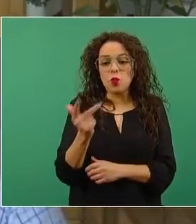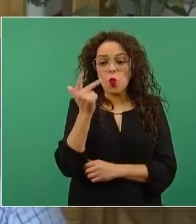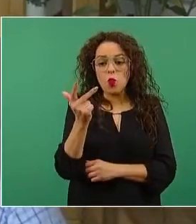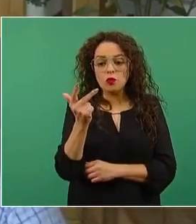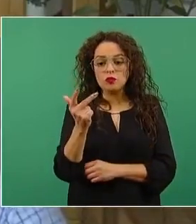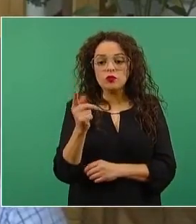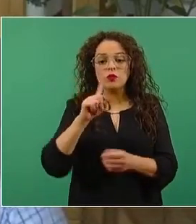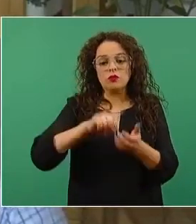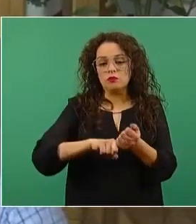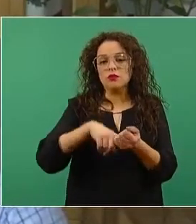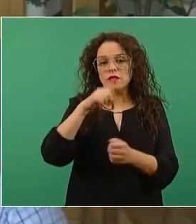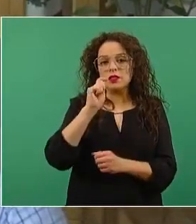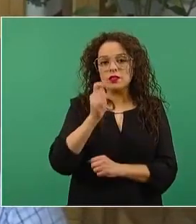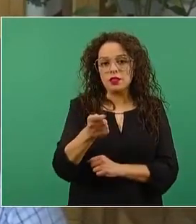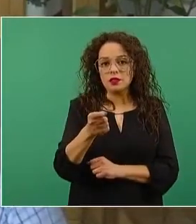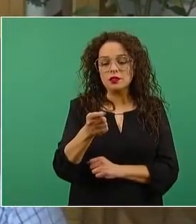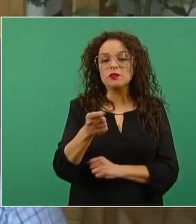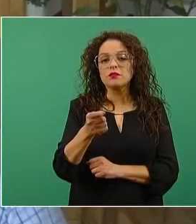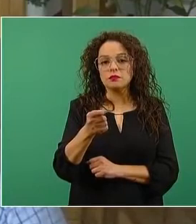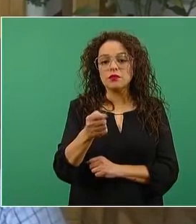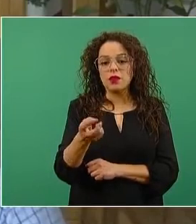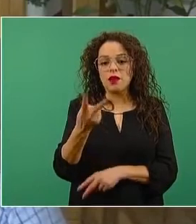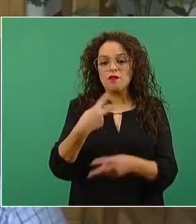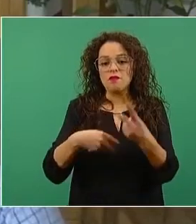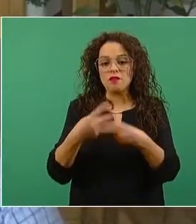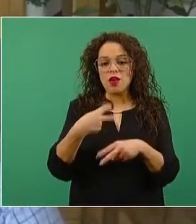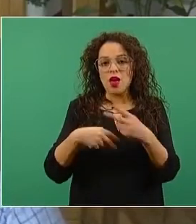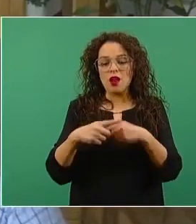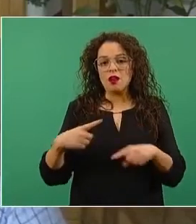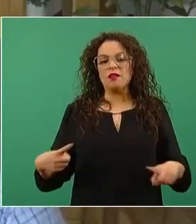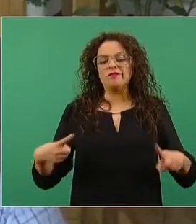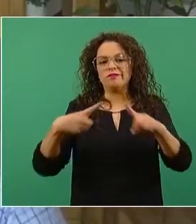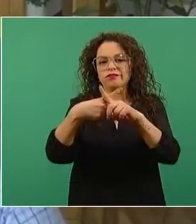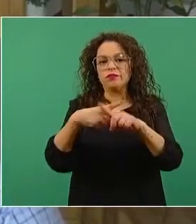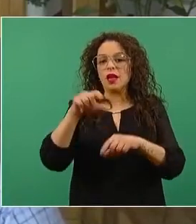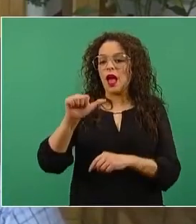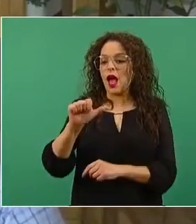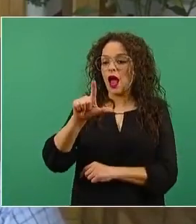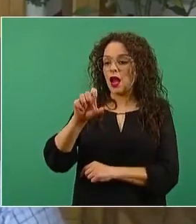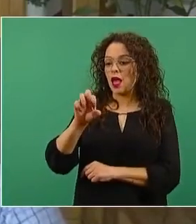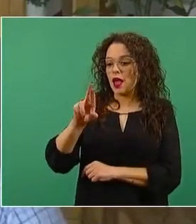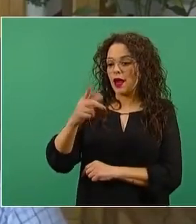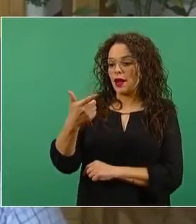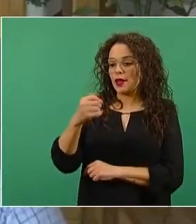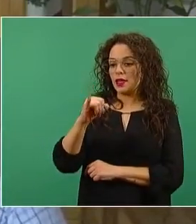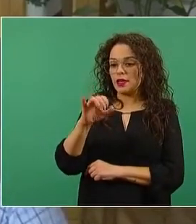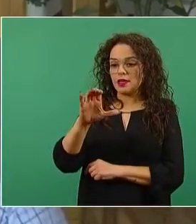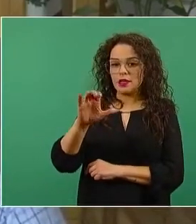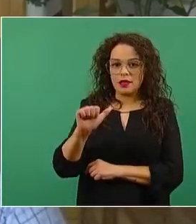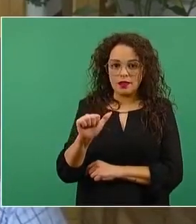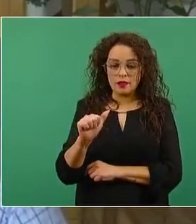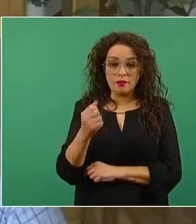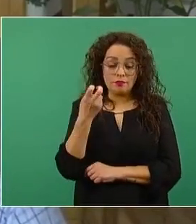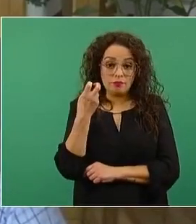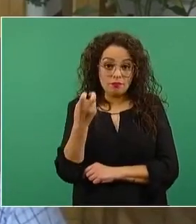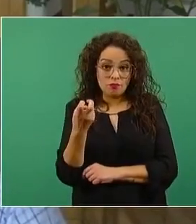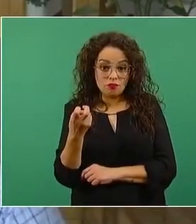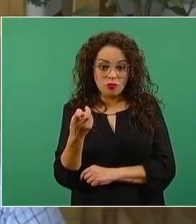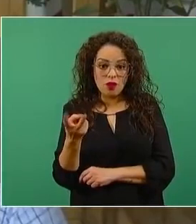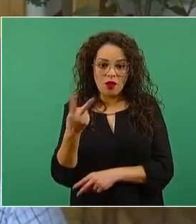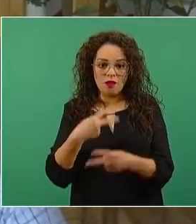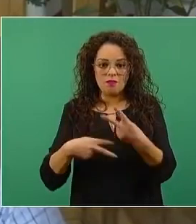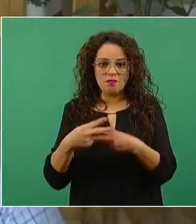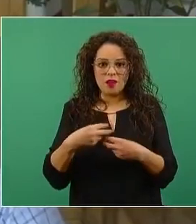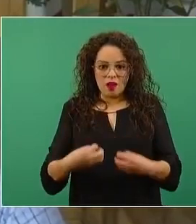el marco de una reacción de tipo alérgica que a su vez ha desarrollado una